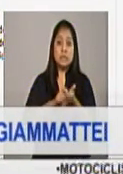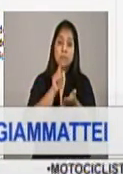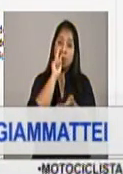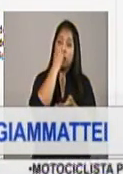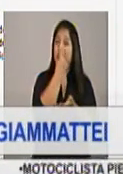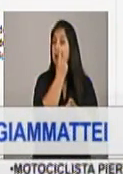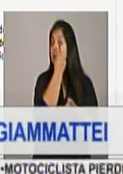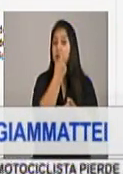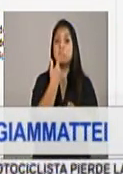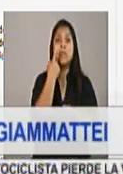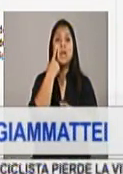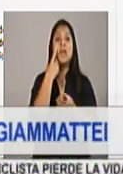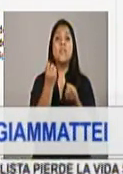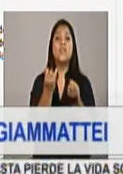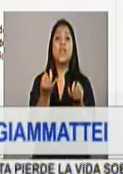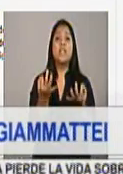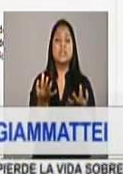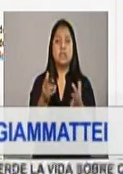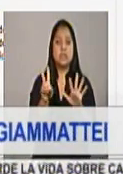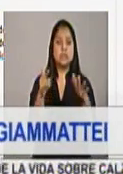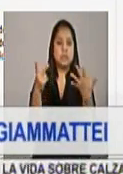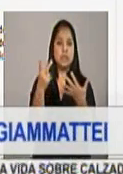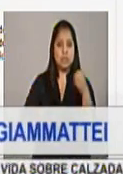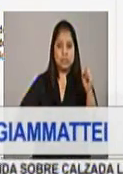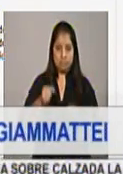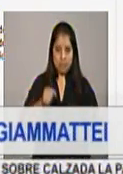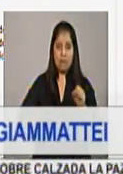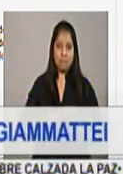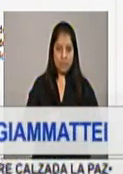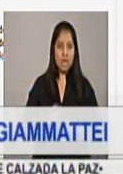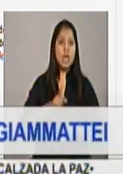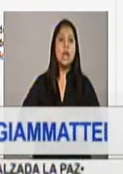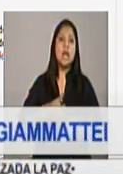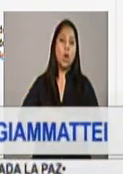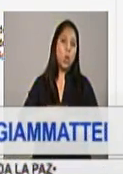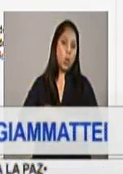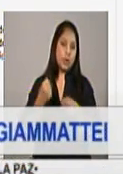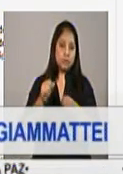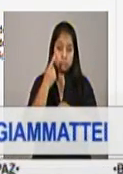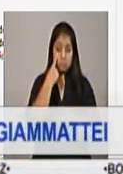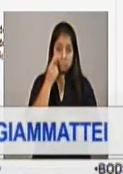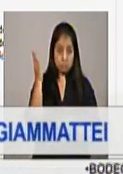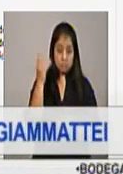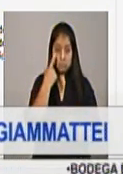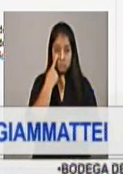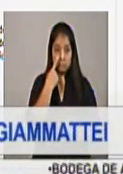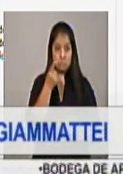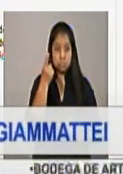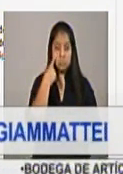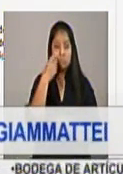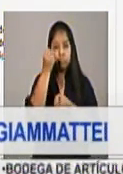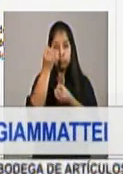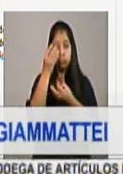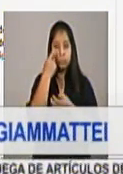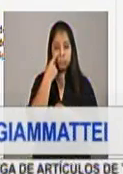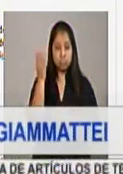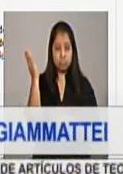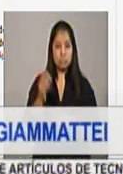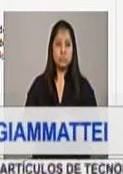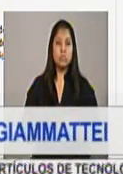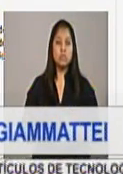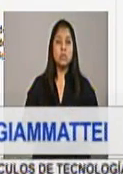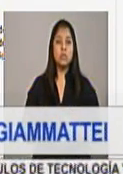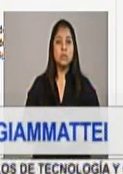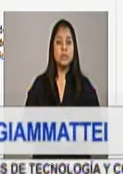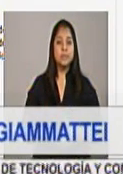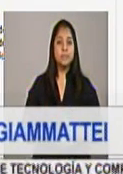fecha perfectamente, el 17 de septiembre, a la hora en que me lo hicieron. Si ustedes fueran tan amables, compartirlo ahí. Mucho gusto, señor presidente,